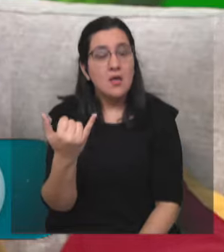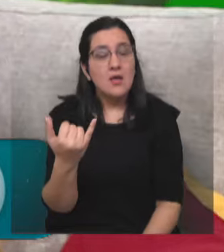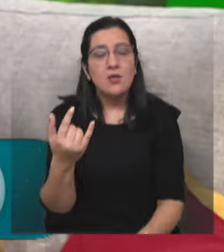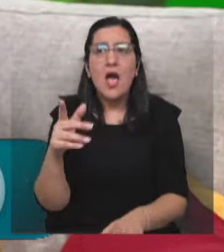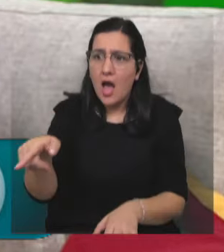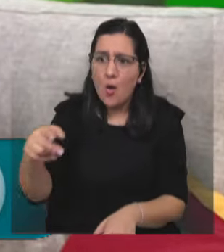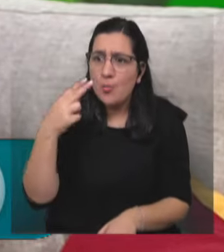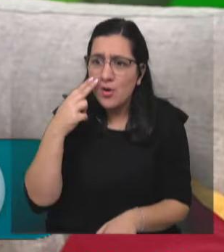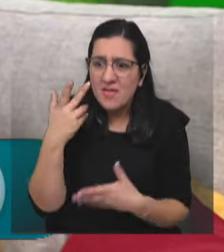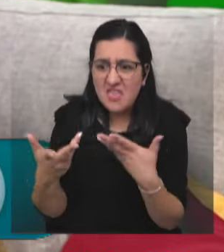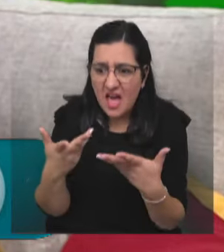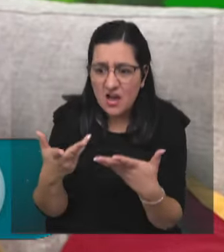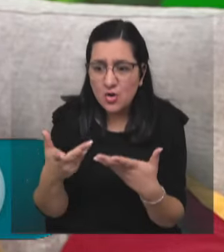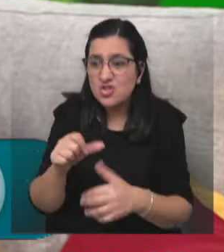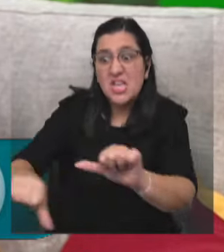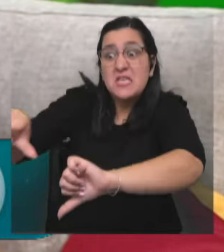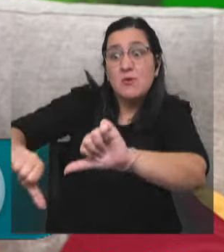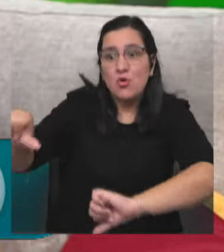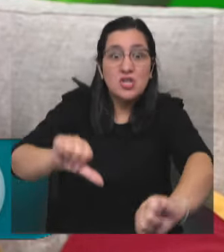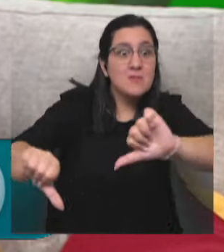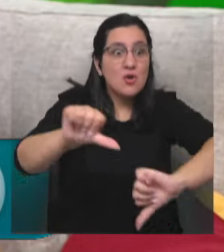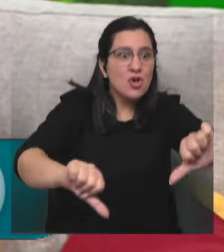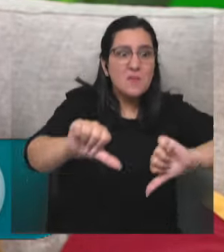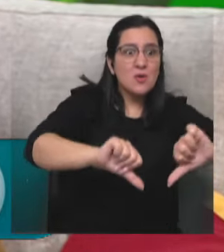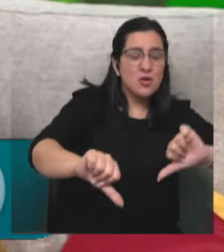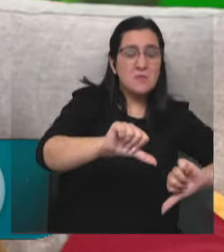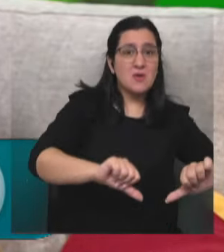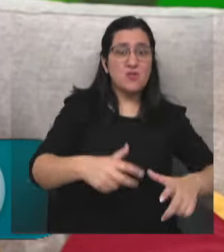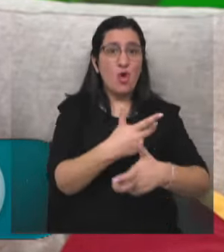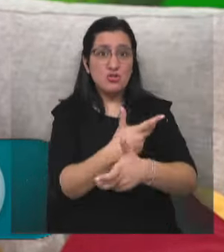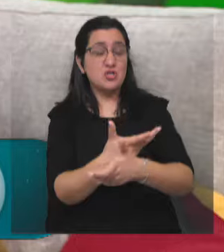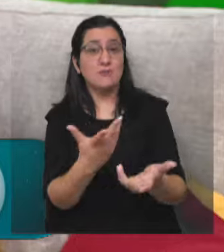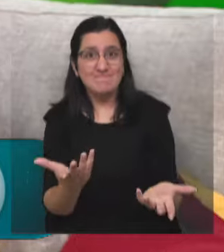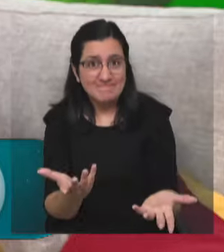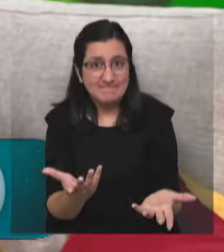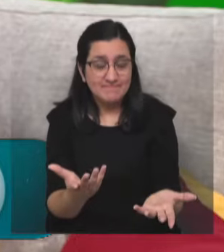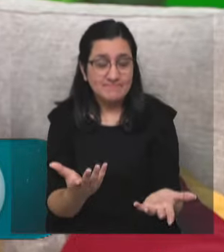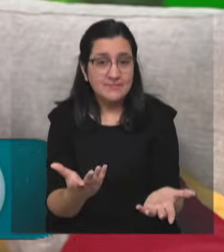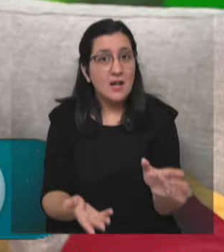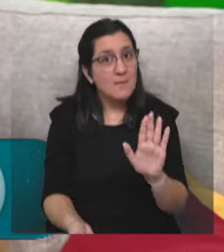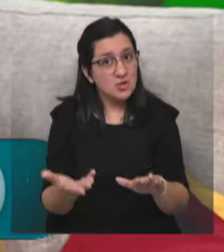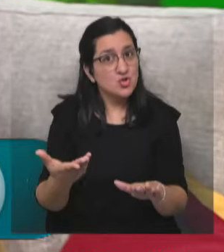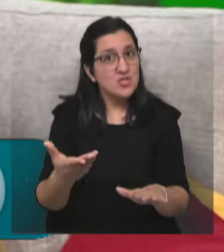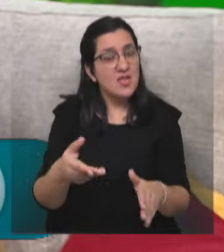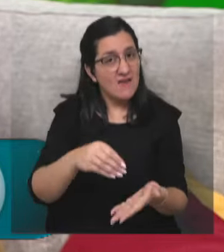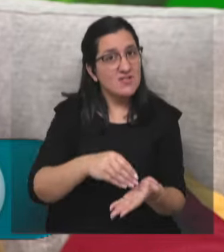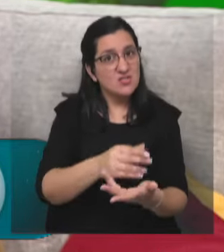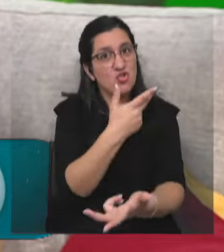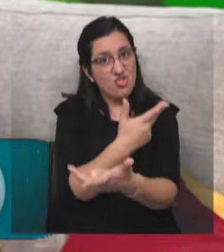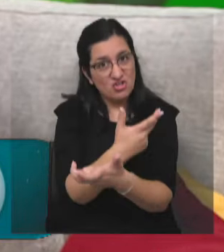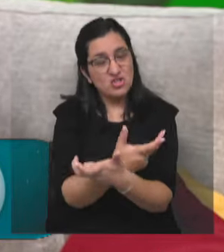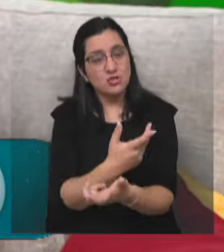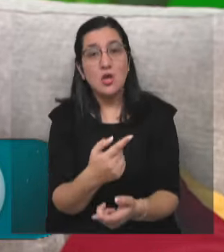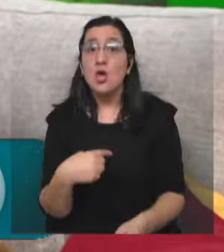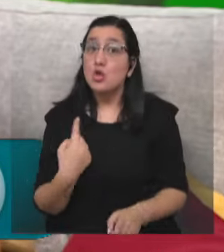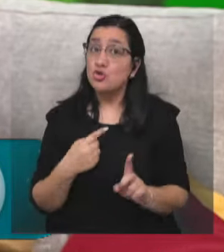resuelven con productos químicos, claro. Que la mayoría de las veces son agrotóxicos.